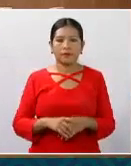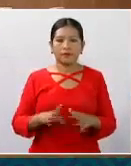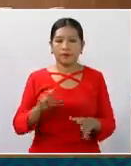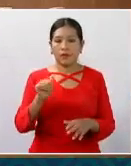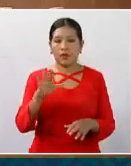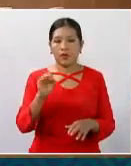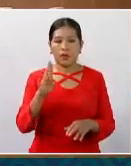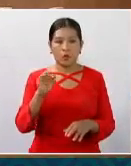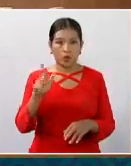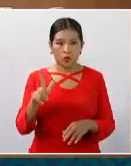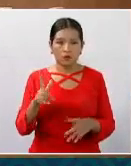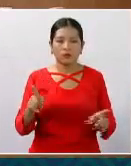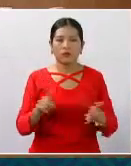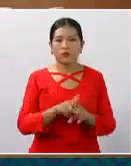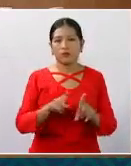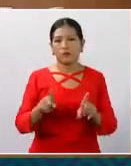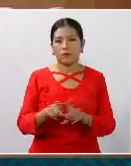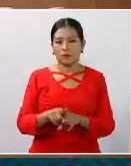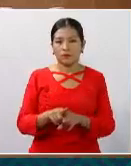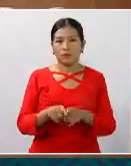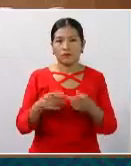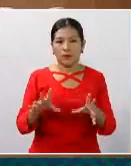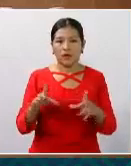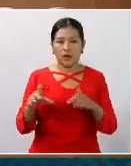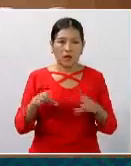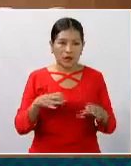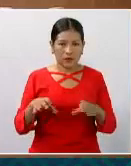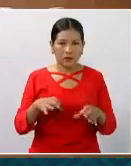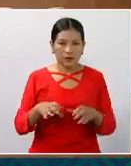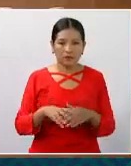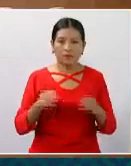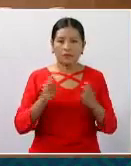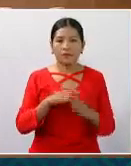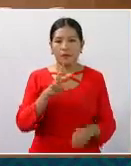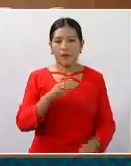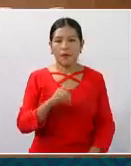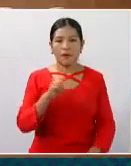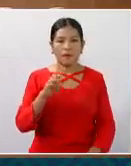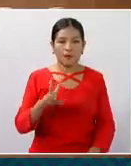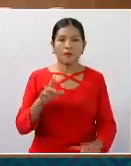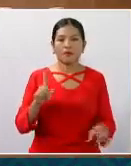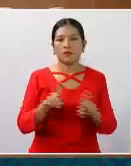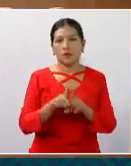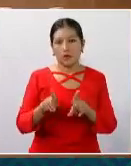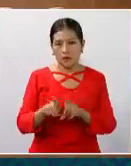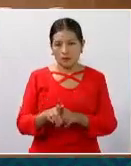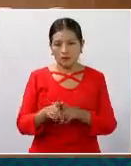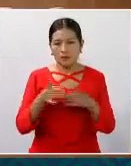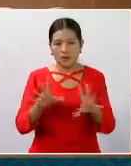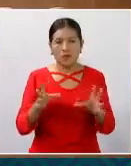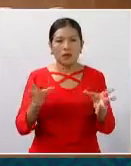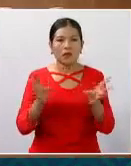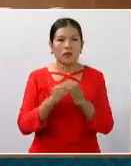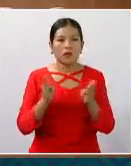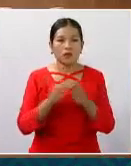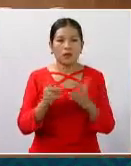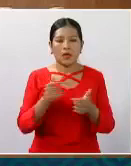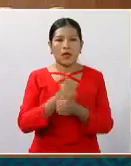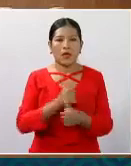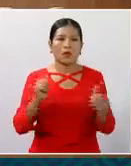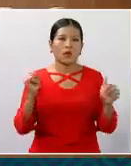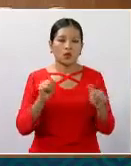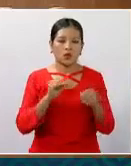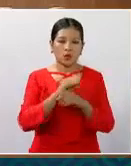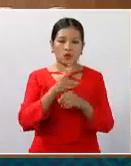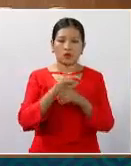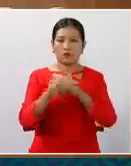ACOBOL también lo ha hecho. La AMB, justamente en la reunión de autonomía del Consejo